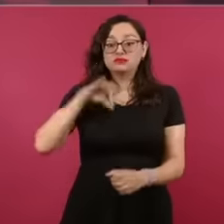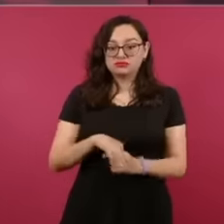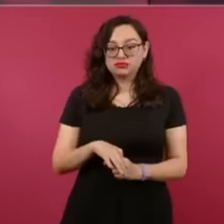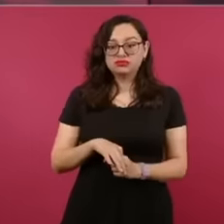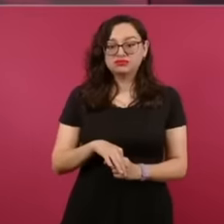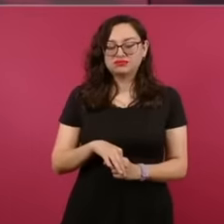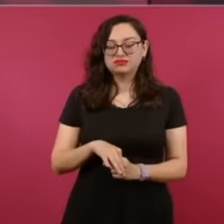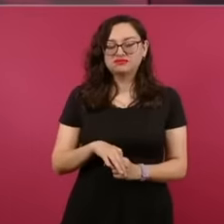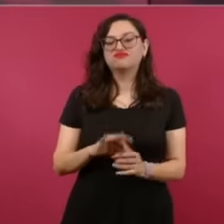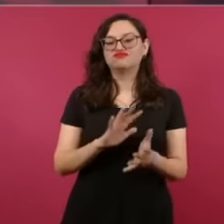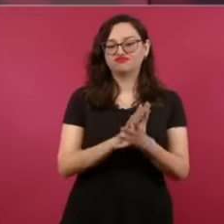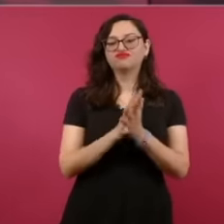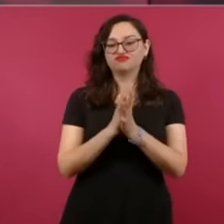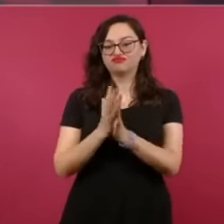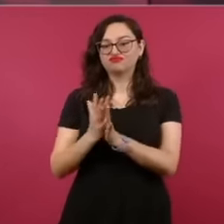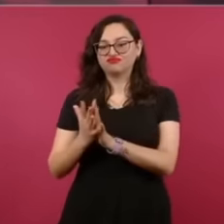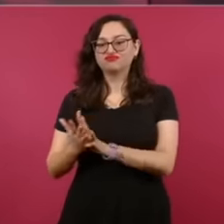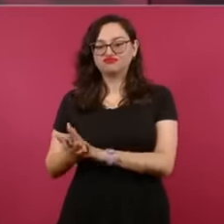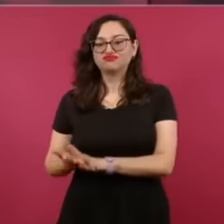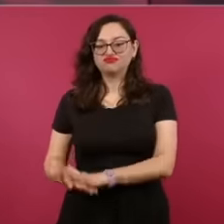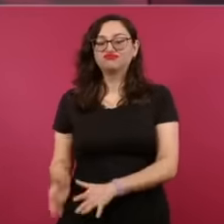iniciar la transformación.